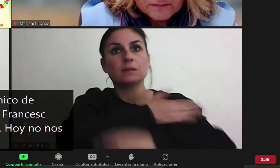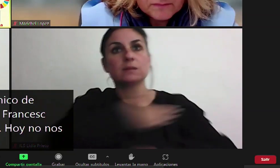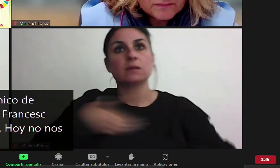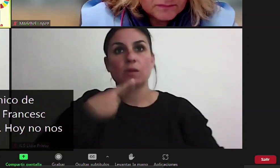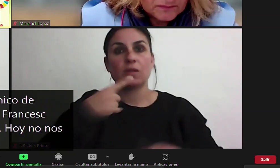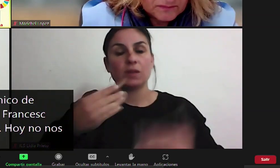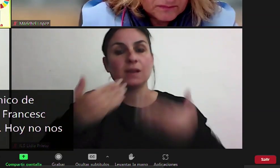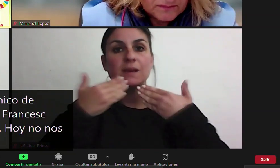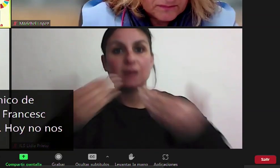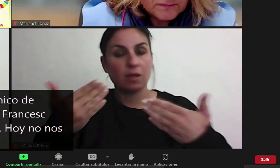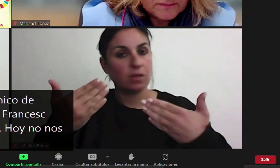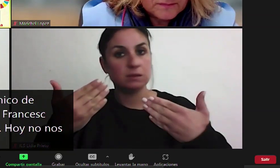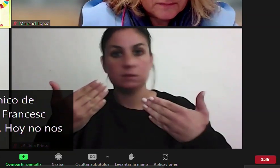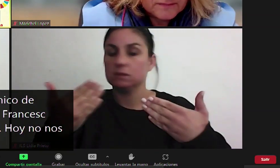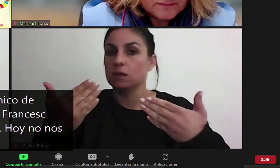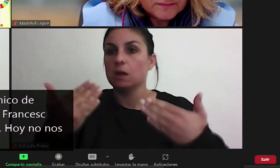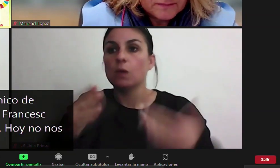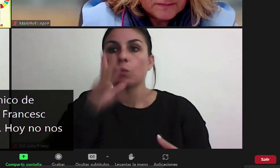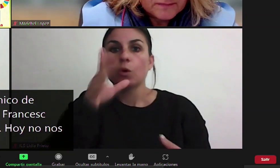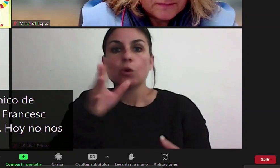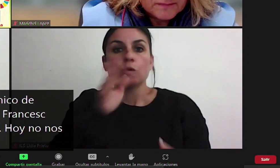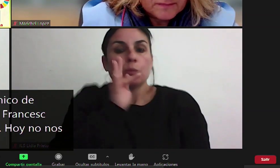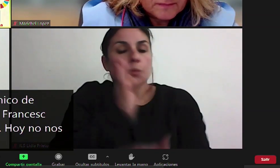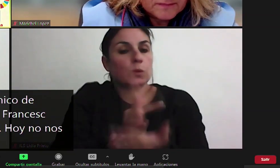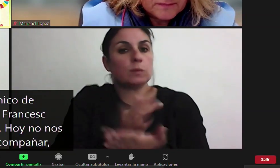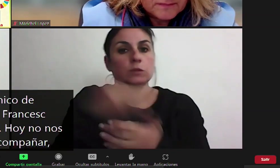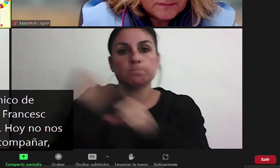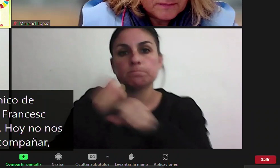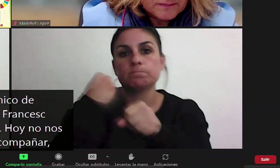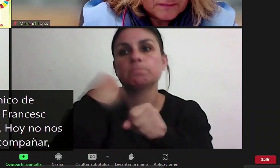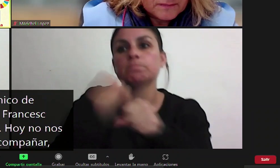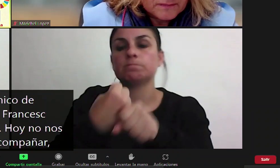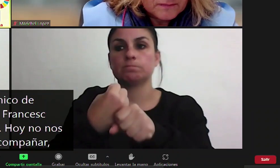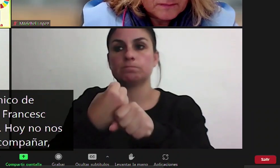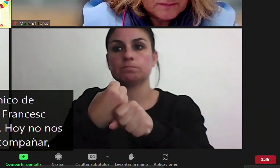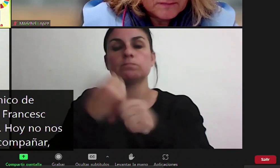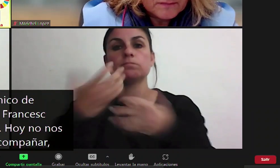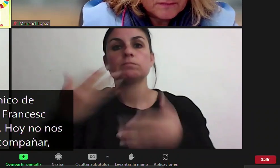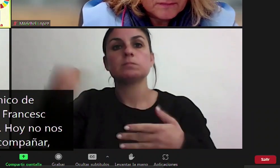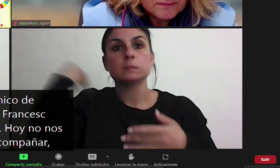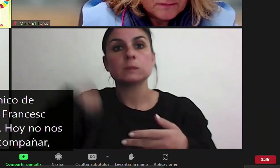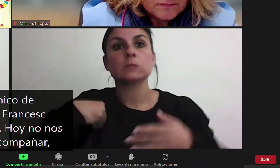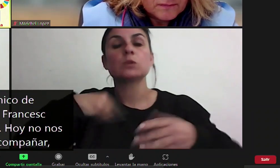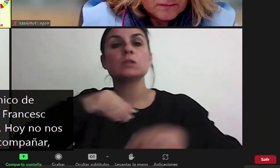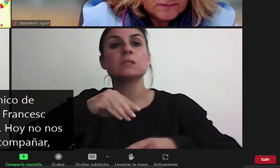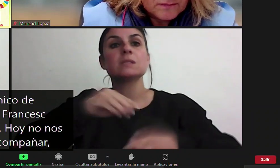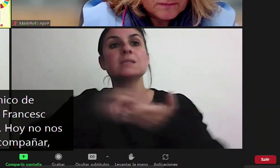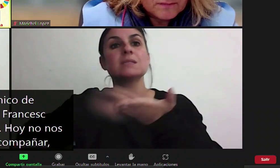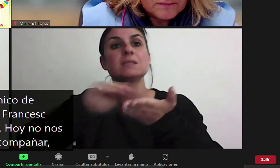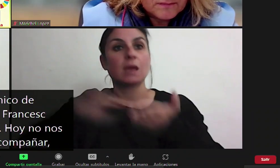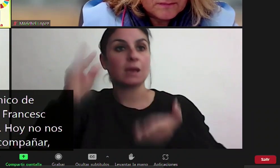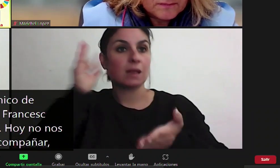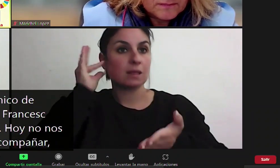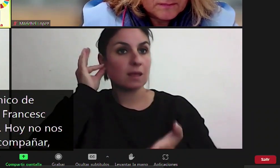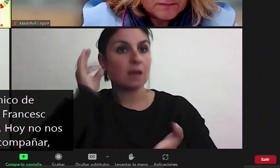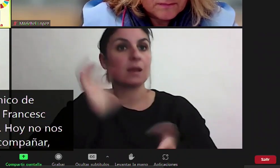de todo el compromiso, dedicación y trabajo que tanto, bueno, en este caso la Secretaría Autonómica de Turismo,